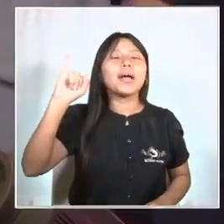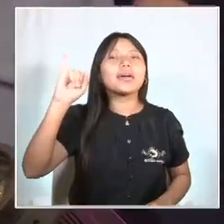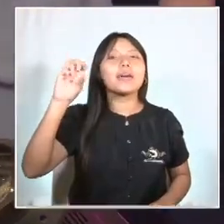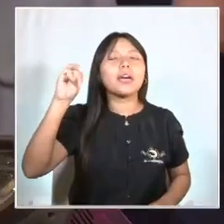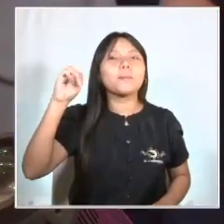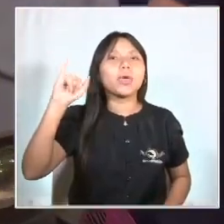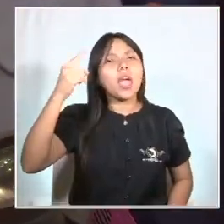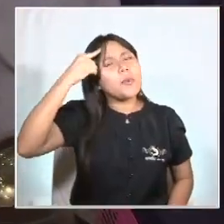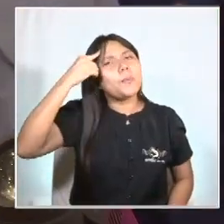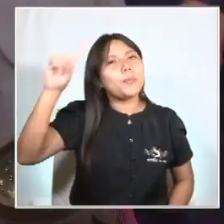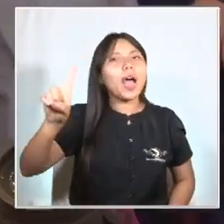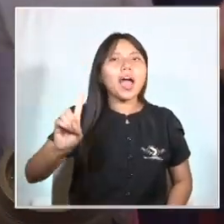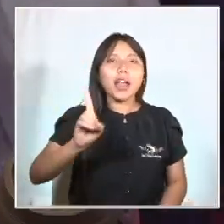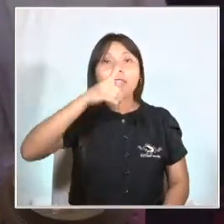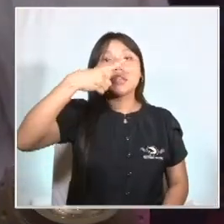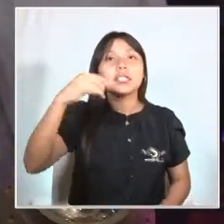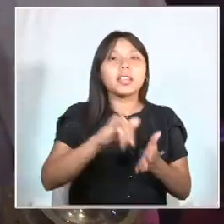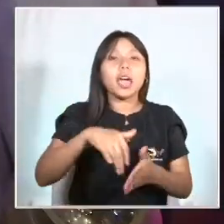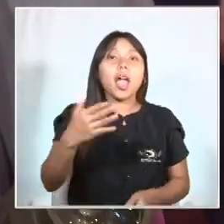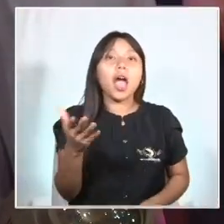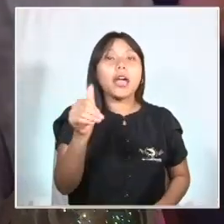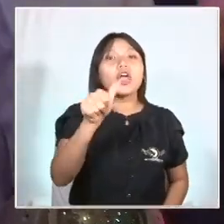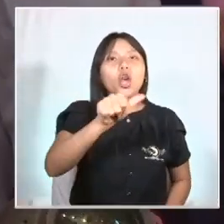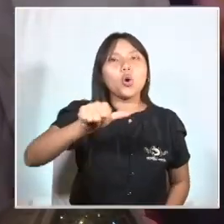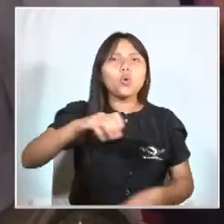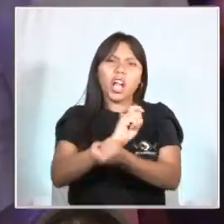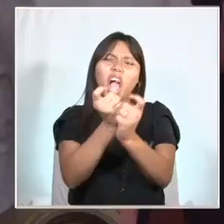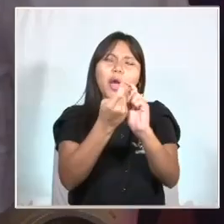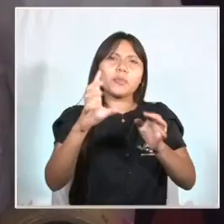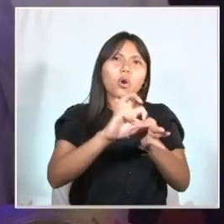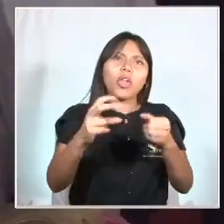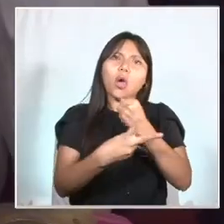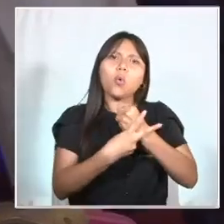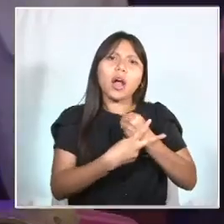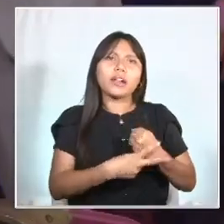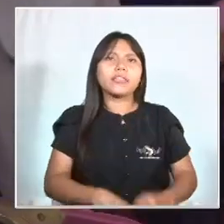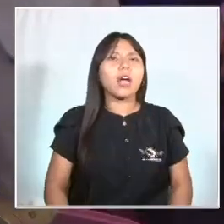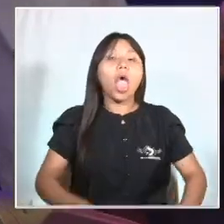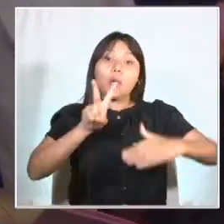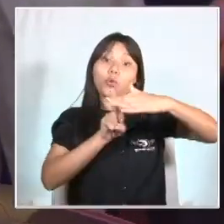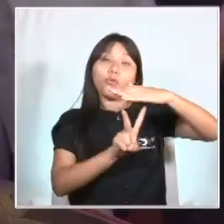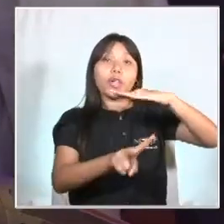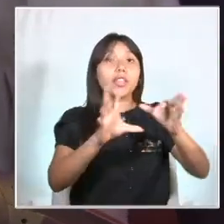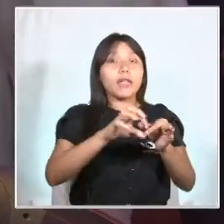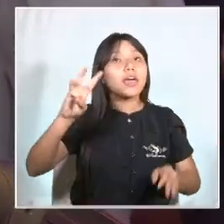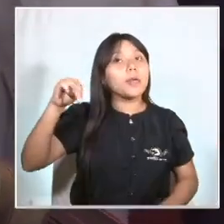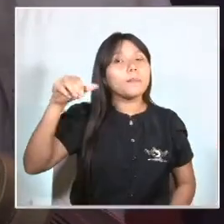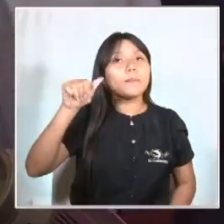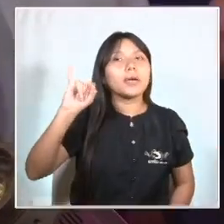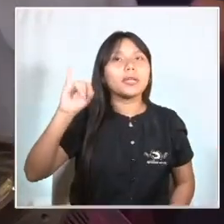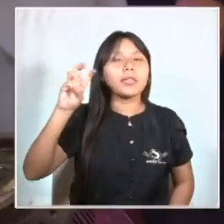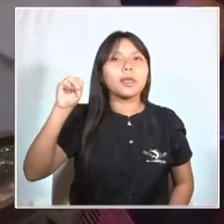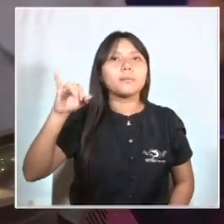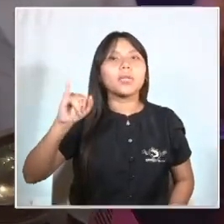anunciarte que hay un cambio de guardia. Te trajeron profeta desde Miami para decirte que